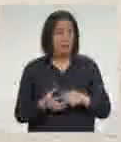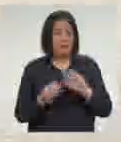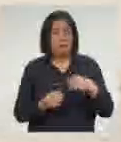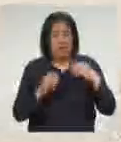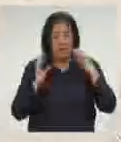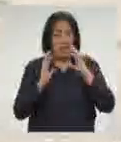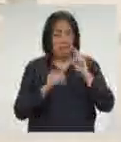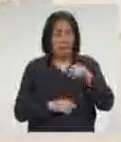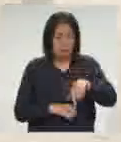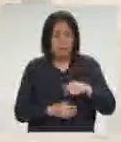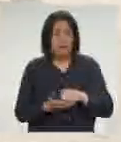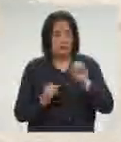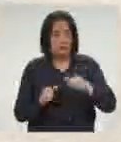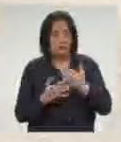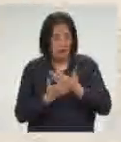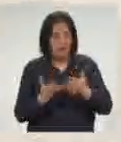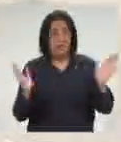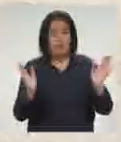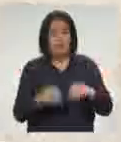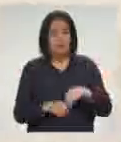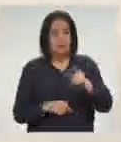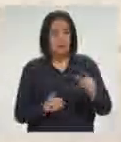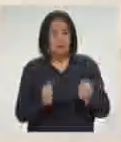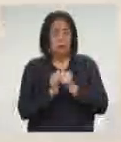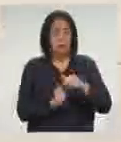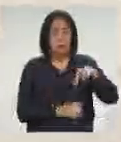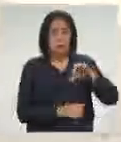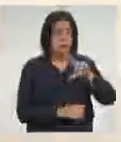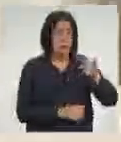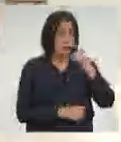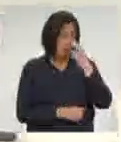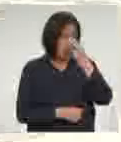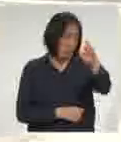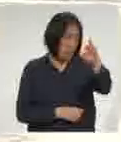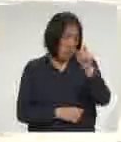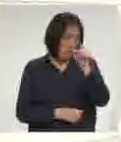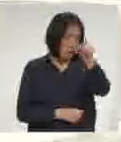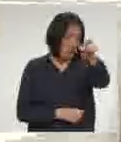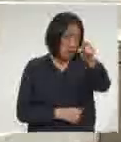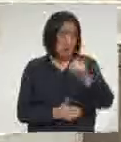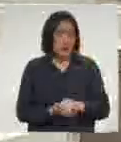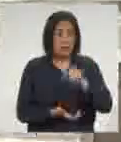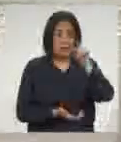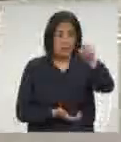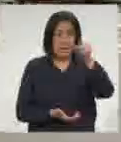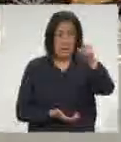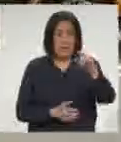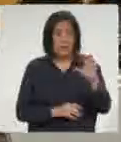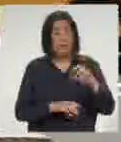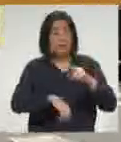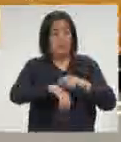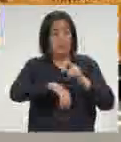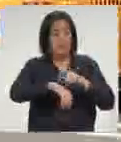porque este concierto va a ser al aire libre junto a plácido domingo si ustedes observan allá ahí tenemos el reloj que